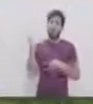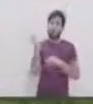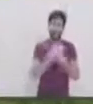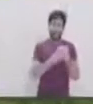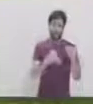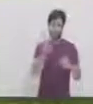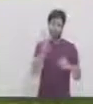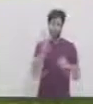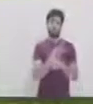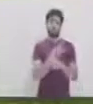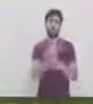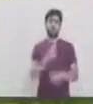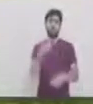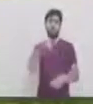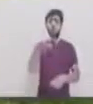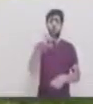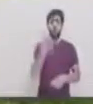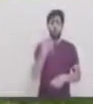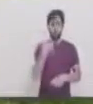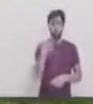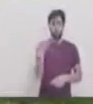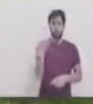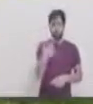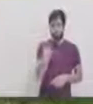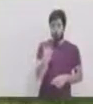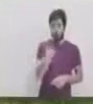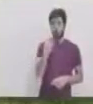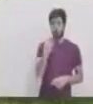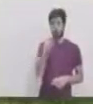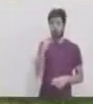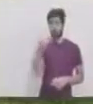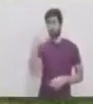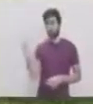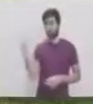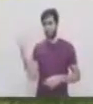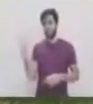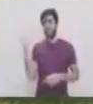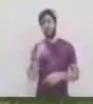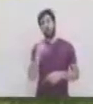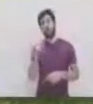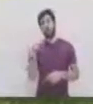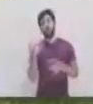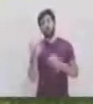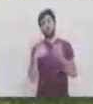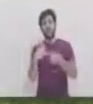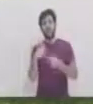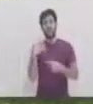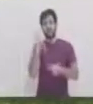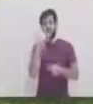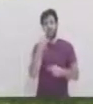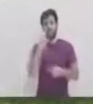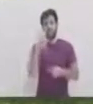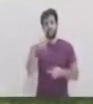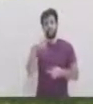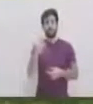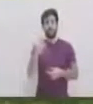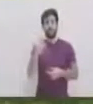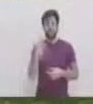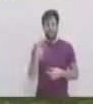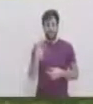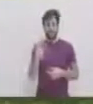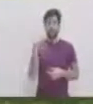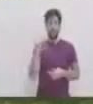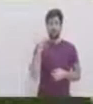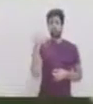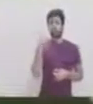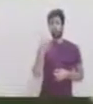mis manos van a tener que pegarse sobre las uñas y voy a separar un poco con los